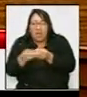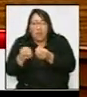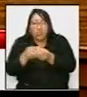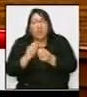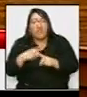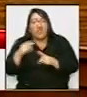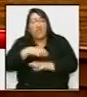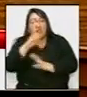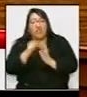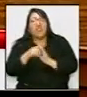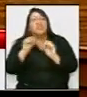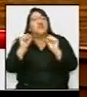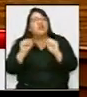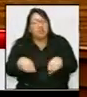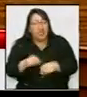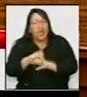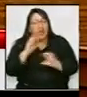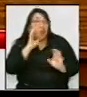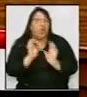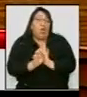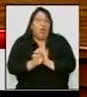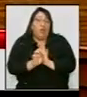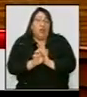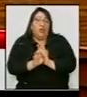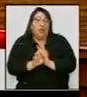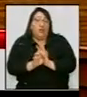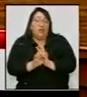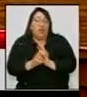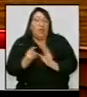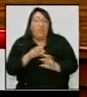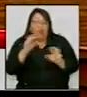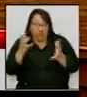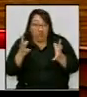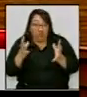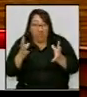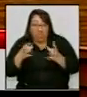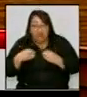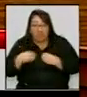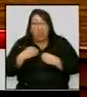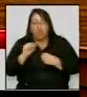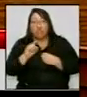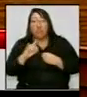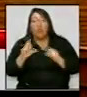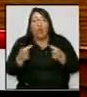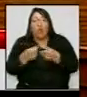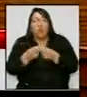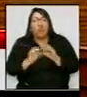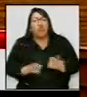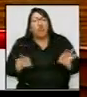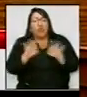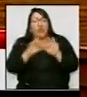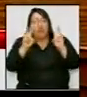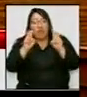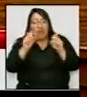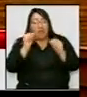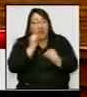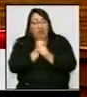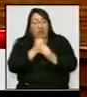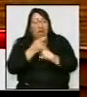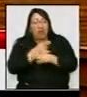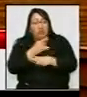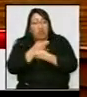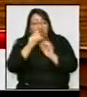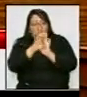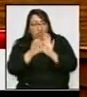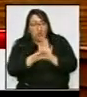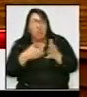presidente, sí, el Pleno decide, señor presidente, dos cosas: que la subcomisión priorice las acusaciones constitucionales